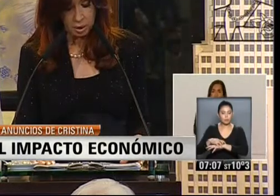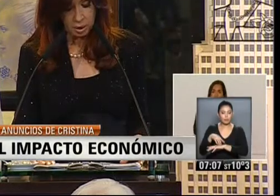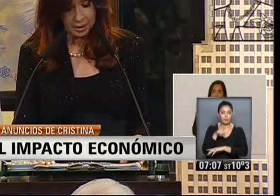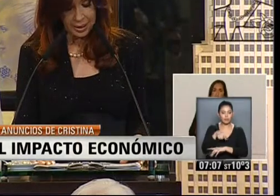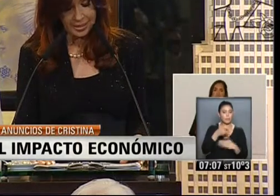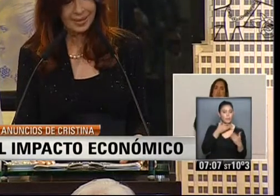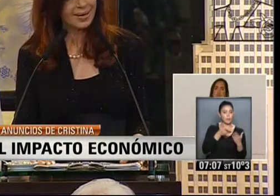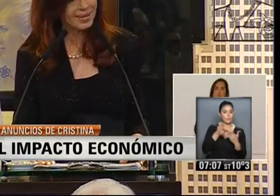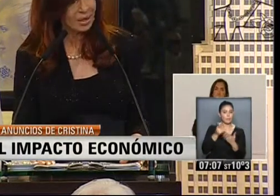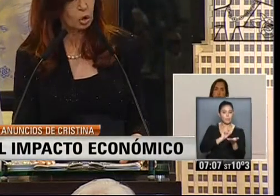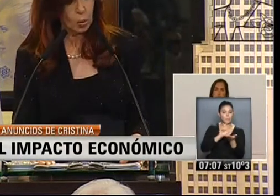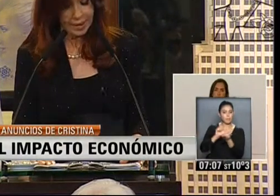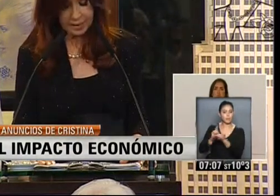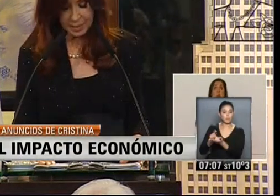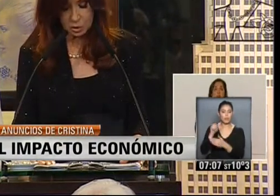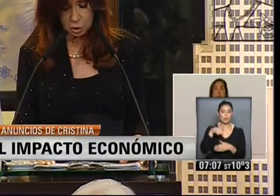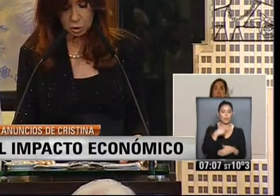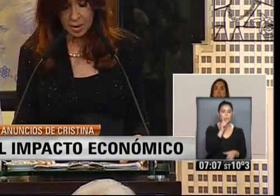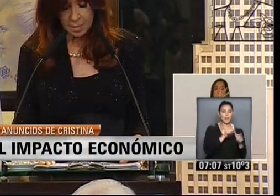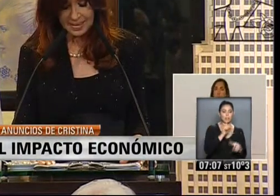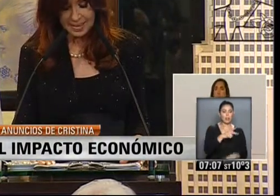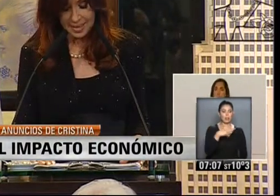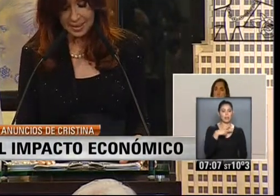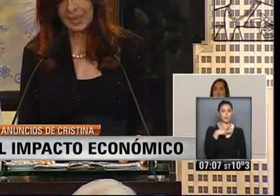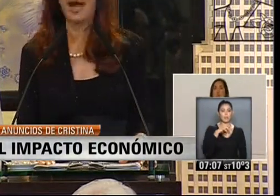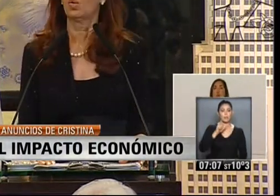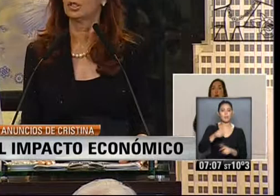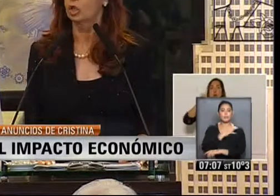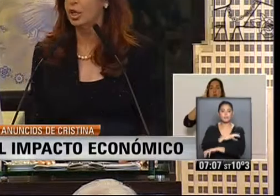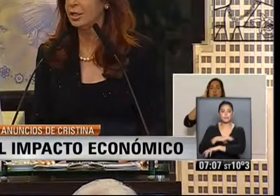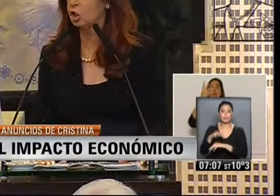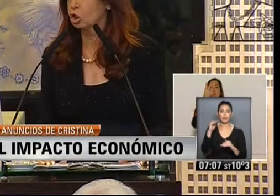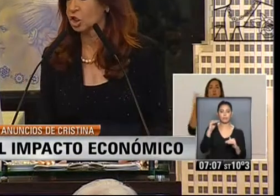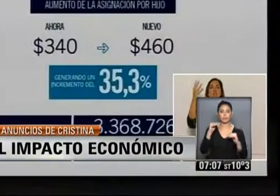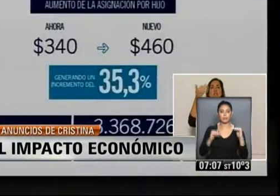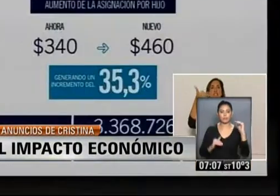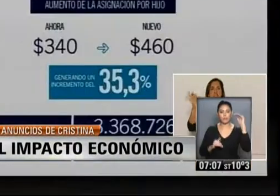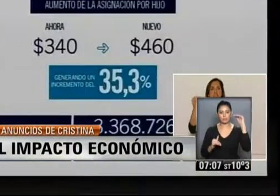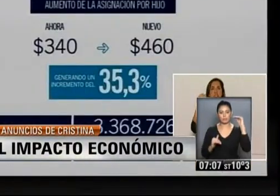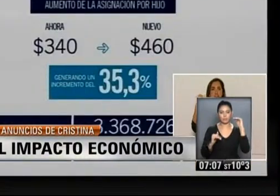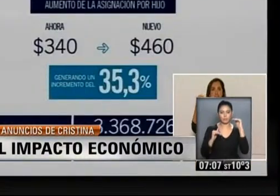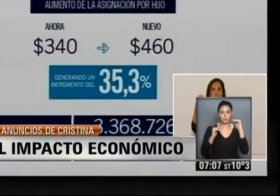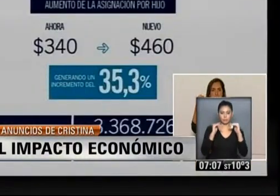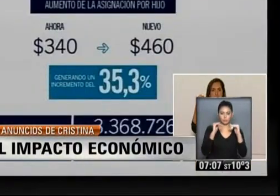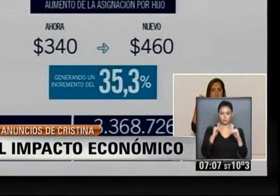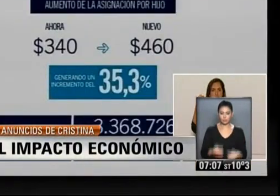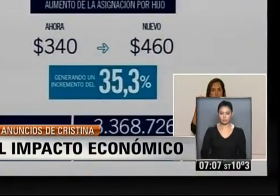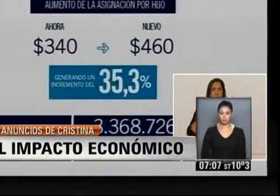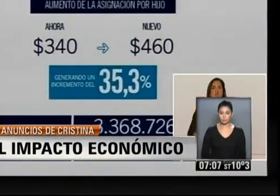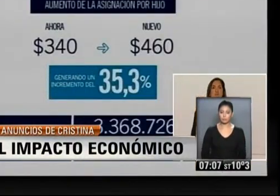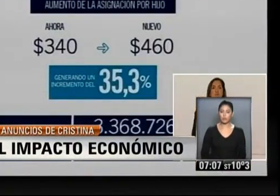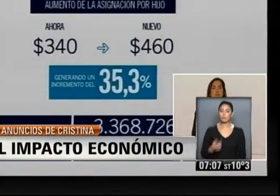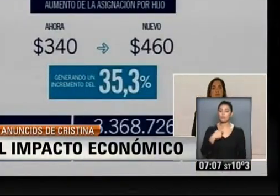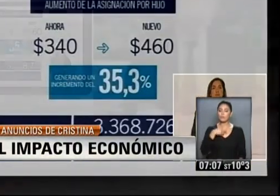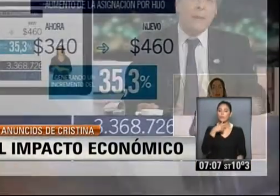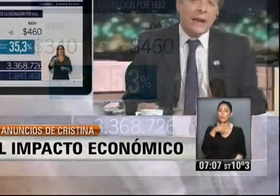reducir indudablemente la brecha entre ricos y pobres, quería decir. El impacto significa que por